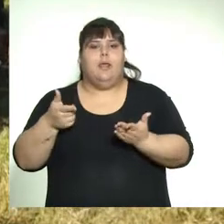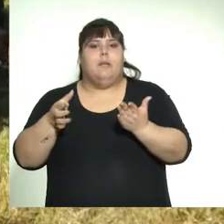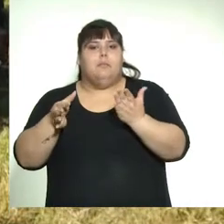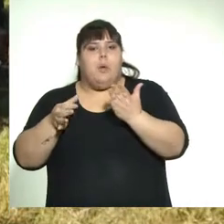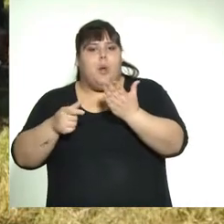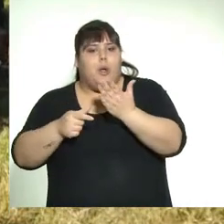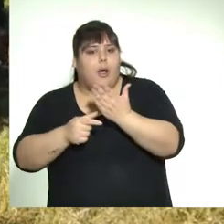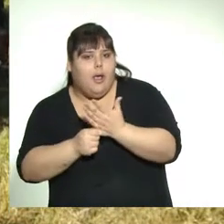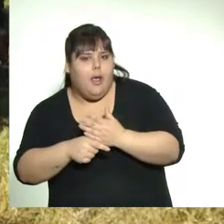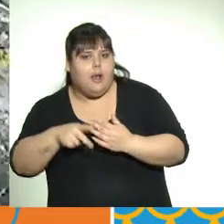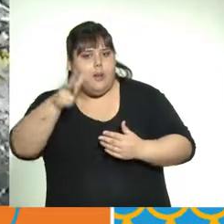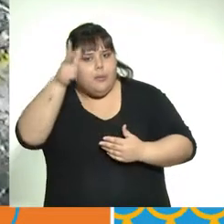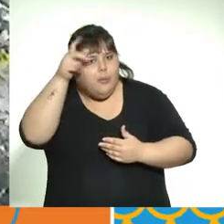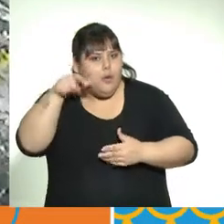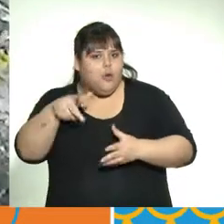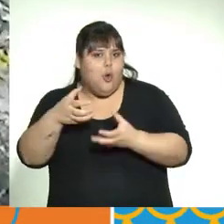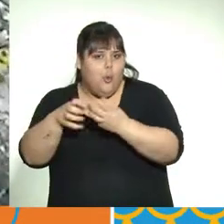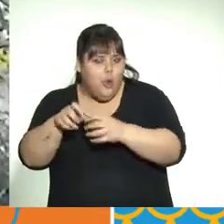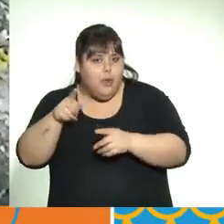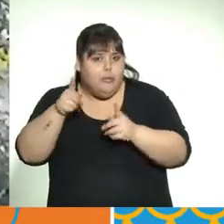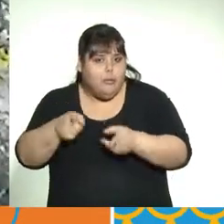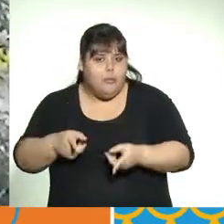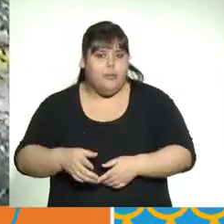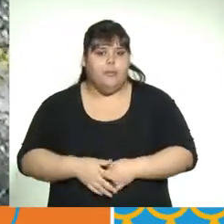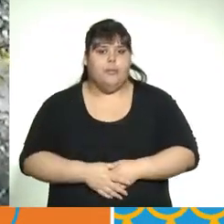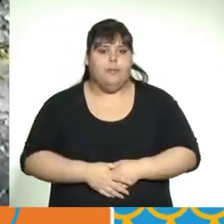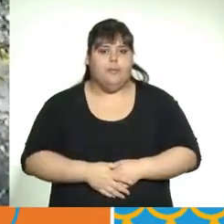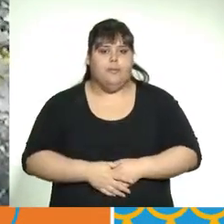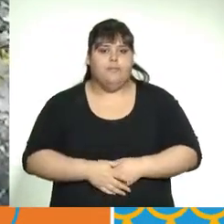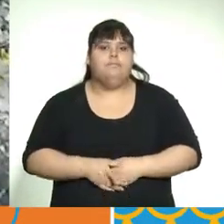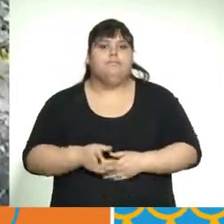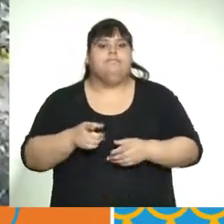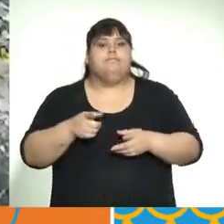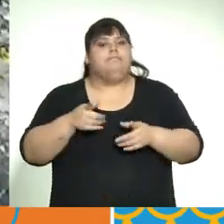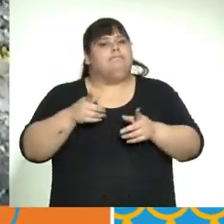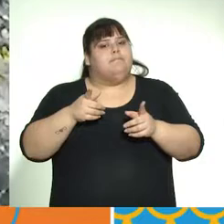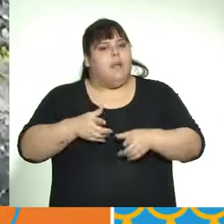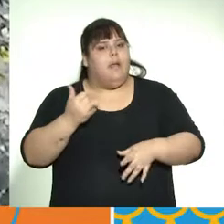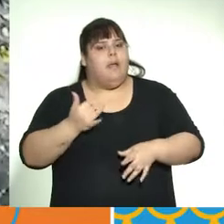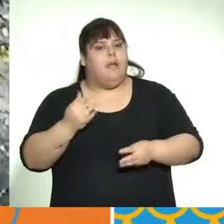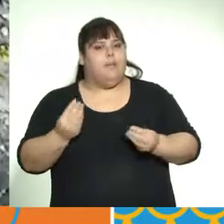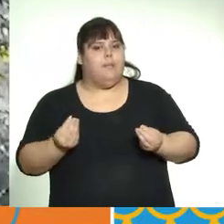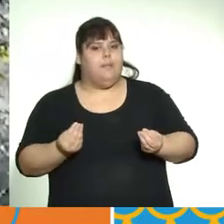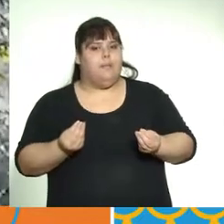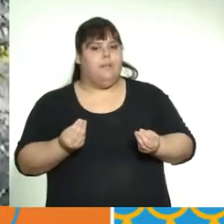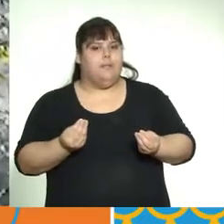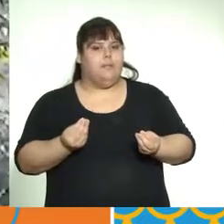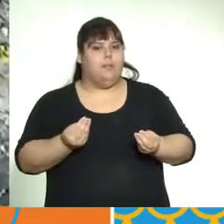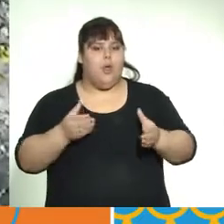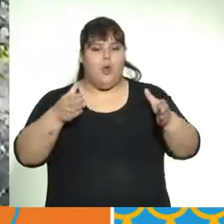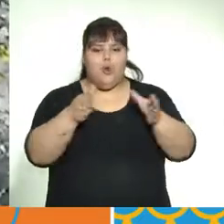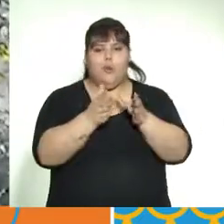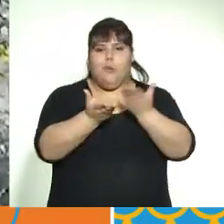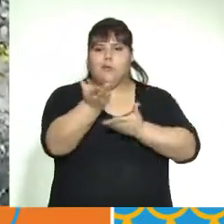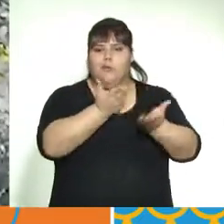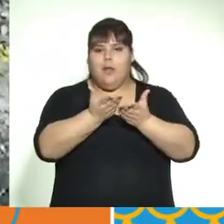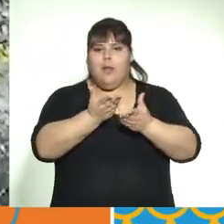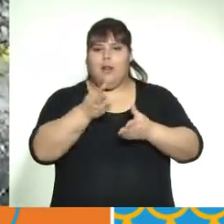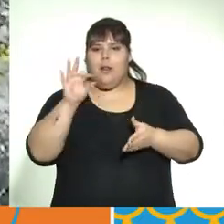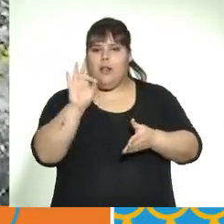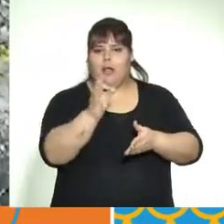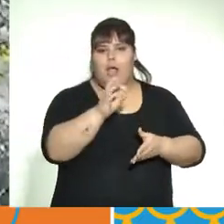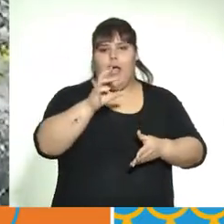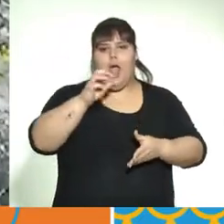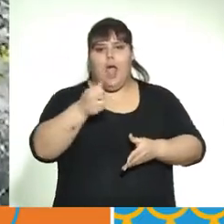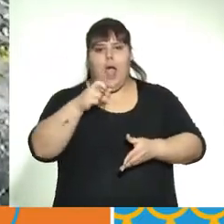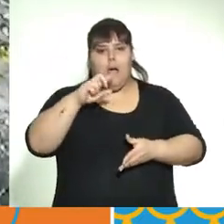generar carne y huevos. Y también una cooperativa